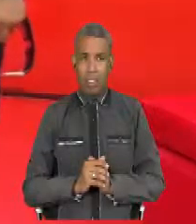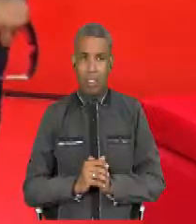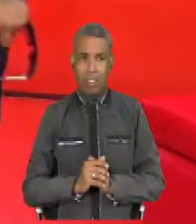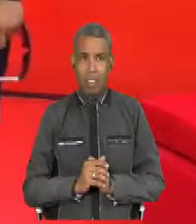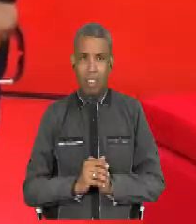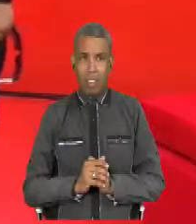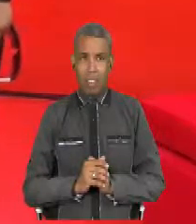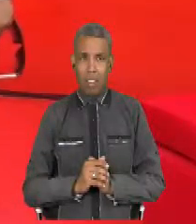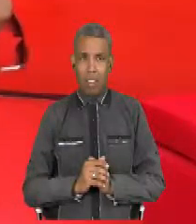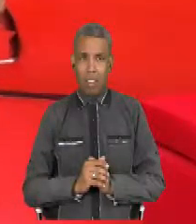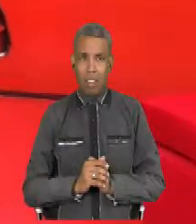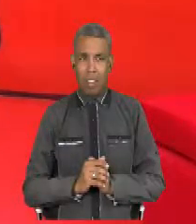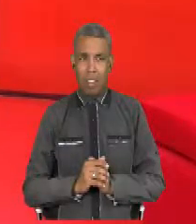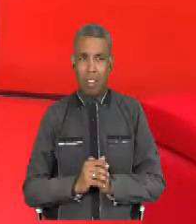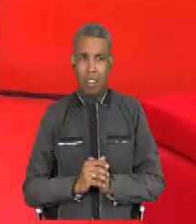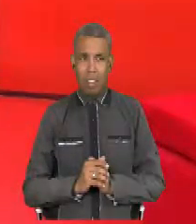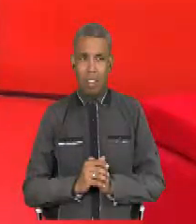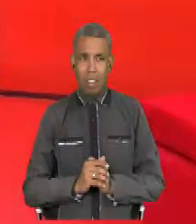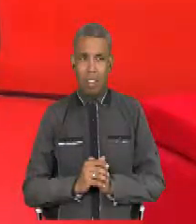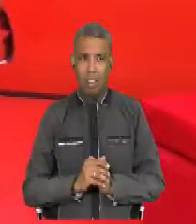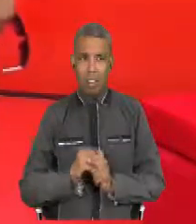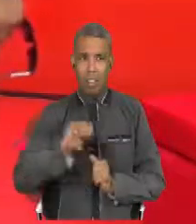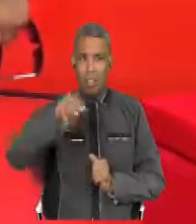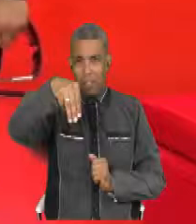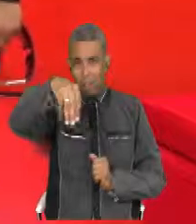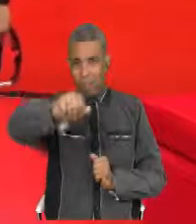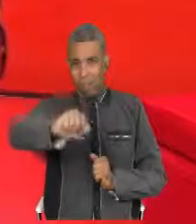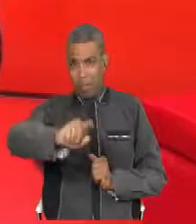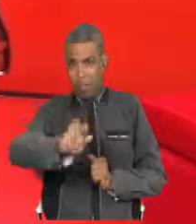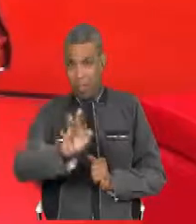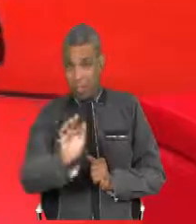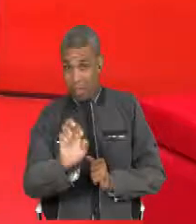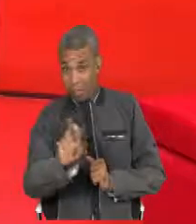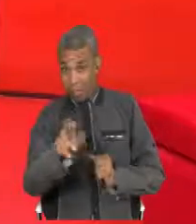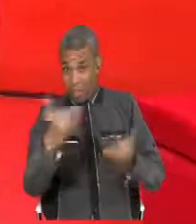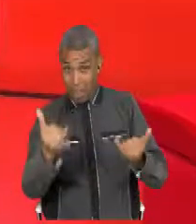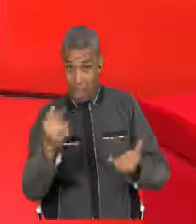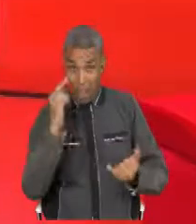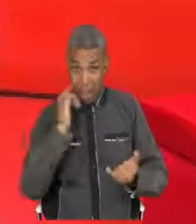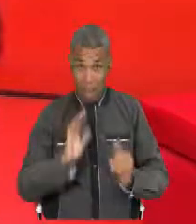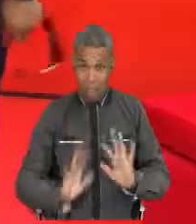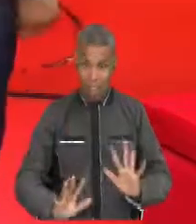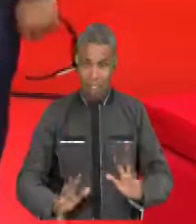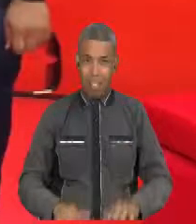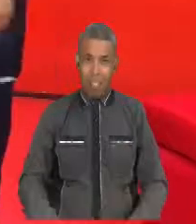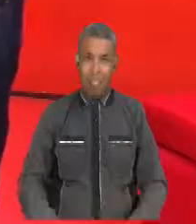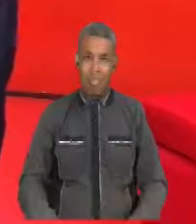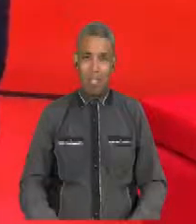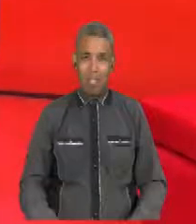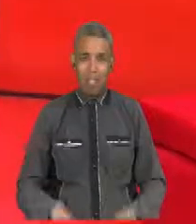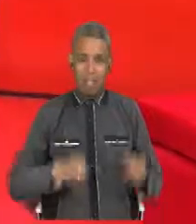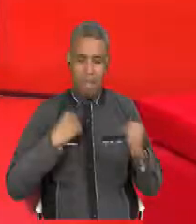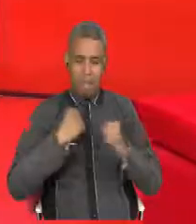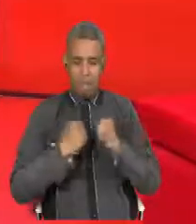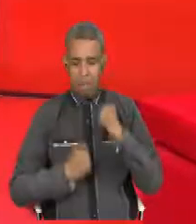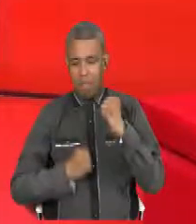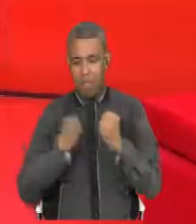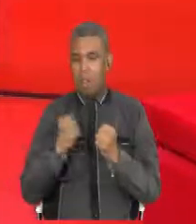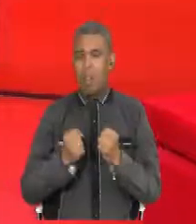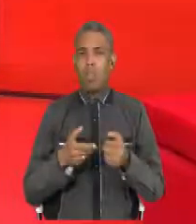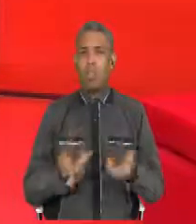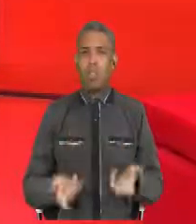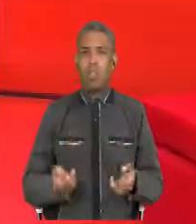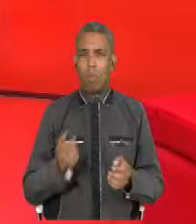que nos despidamos cantando y quedemos con ganas de ir allá a bailotear salsita. Claro que sí. Oscar nos va a ir diciendo sus